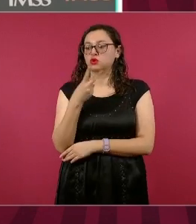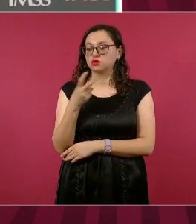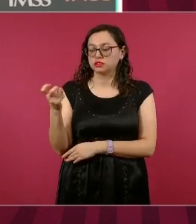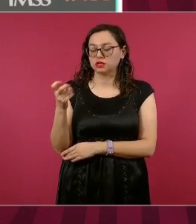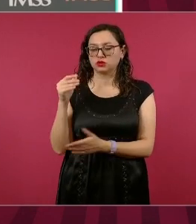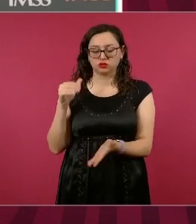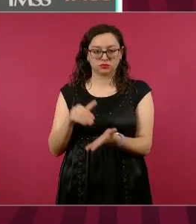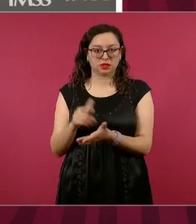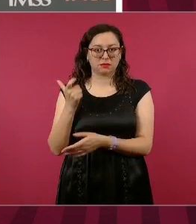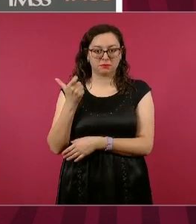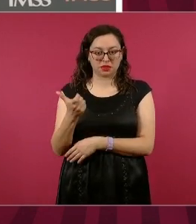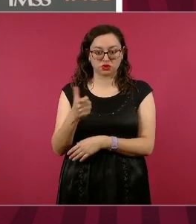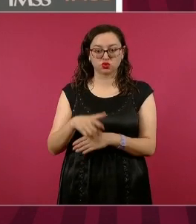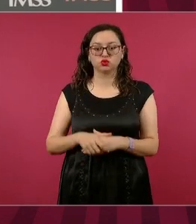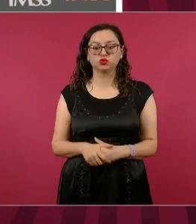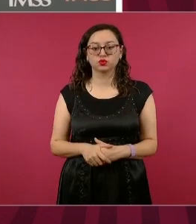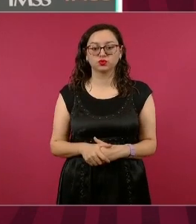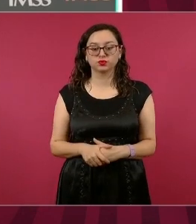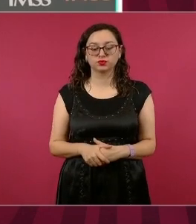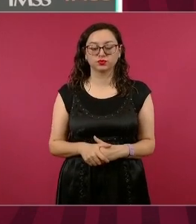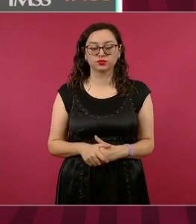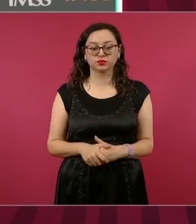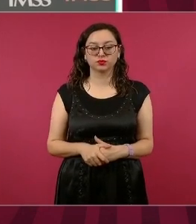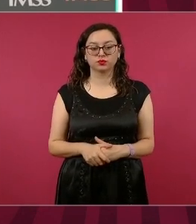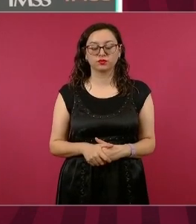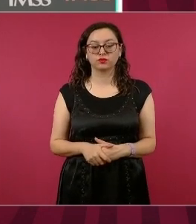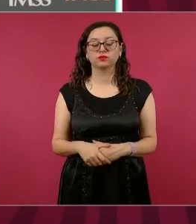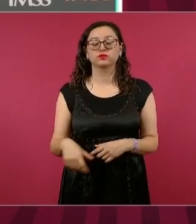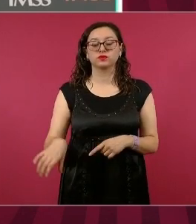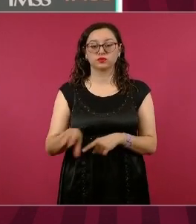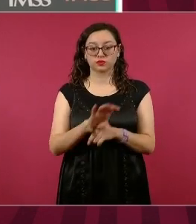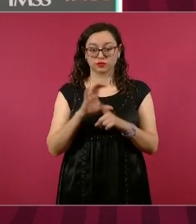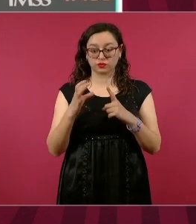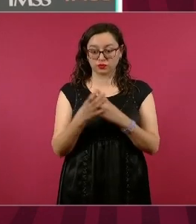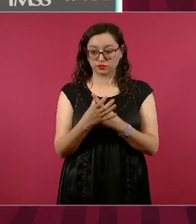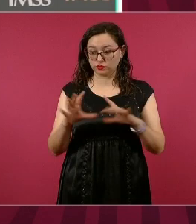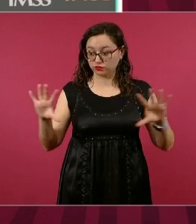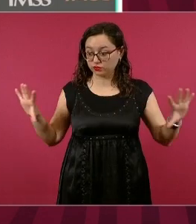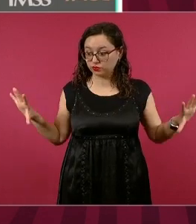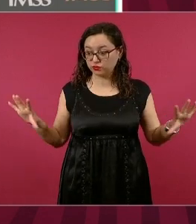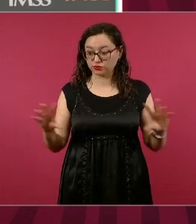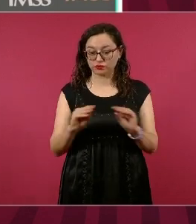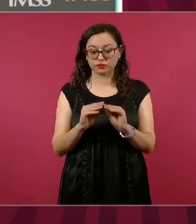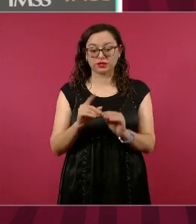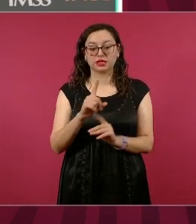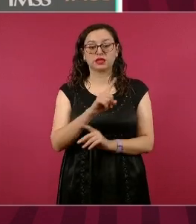1,200,000 pesos cada uno. A estos comités se les entrega en totalidad